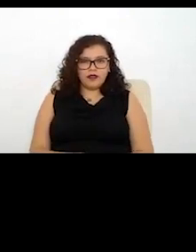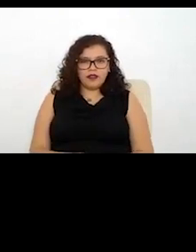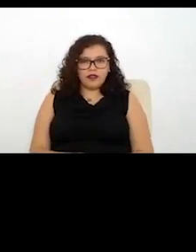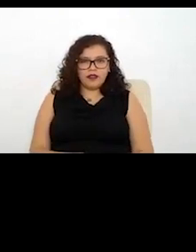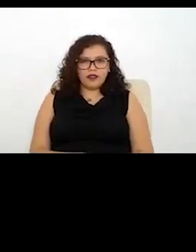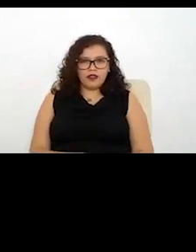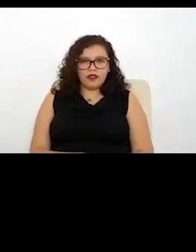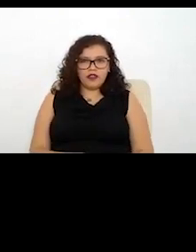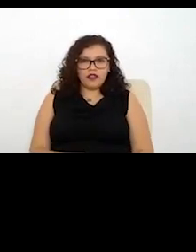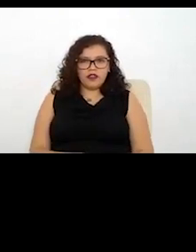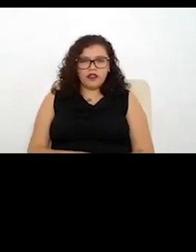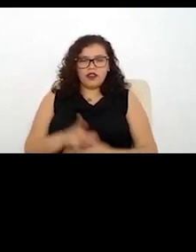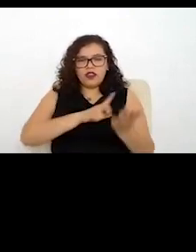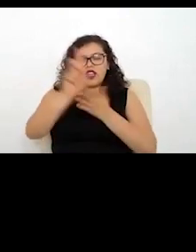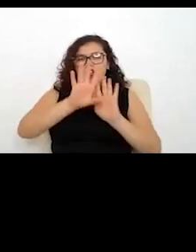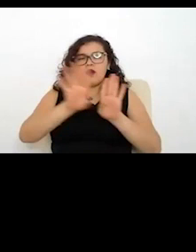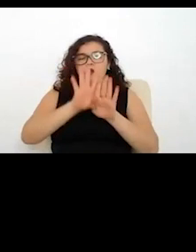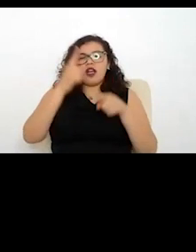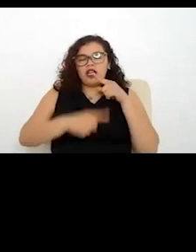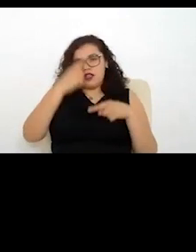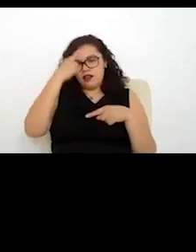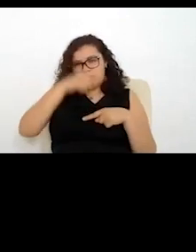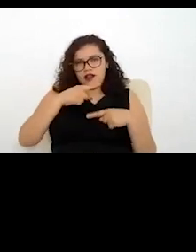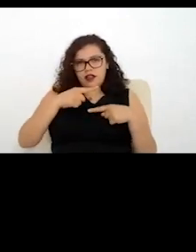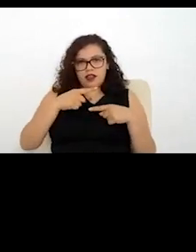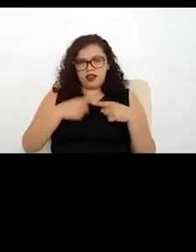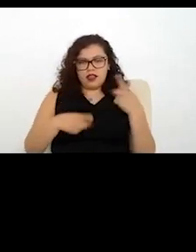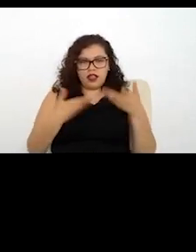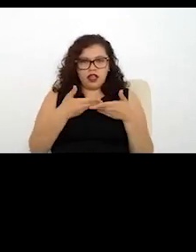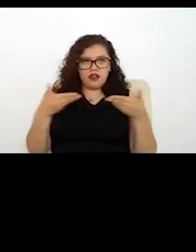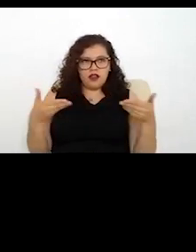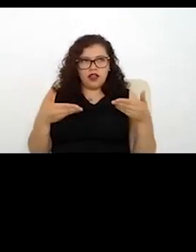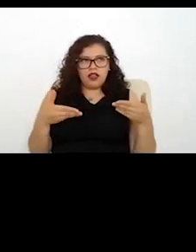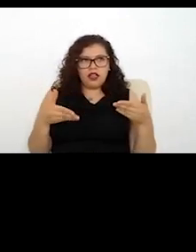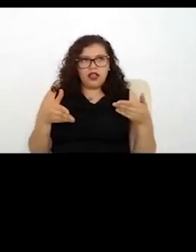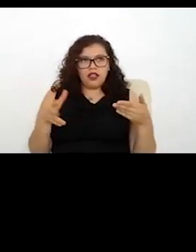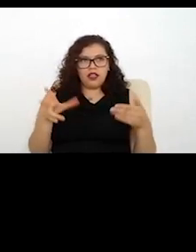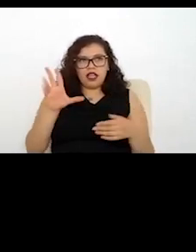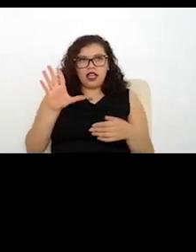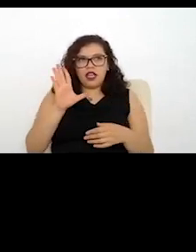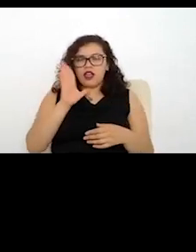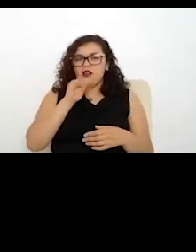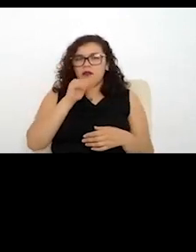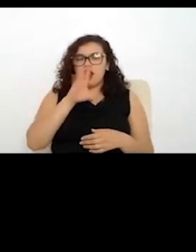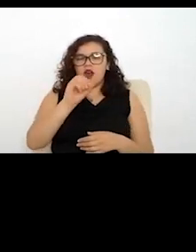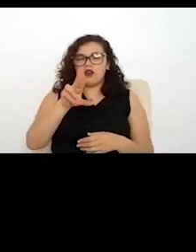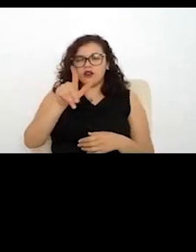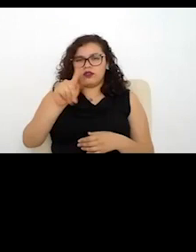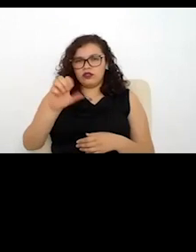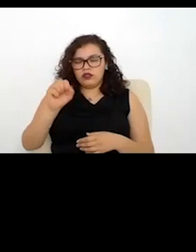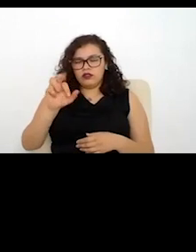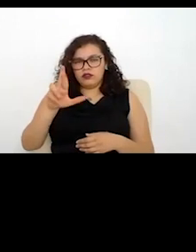evaden justamente con este tipo de figuras. Bueno, actualmente ya no está permitido el outsourcing, a menos de que sean